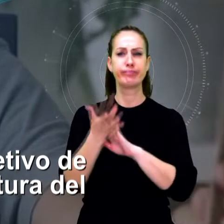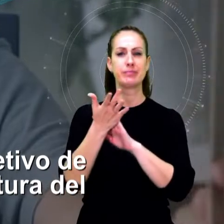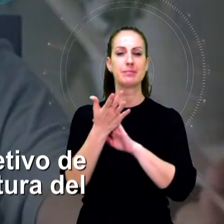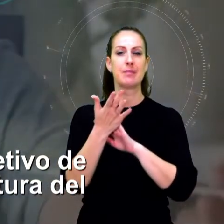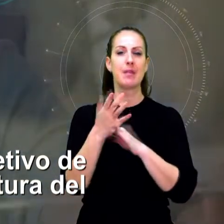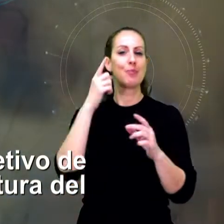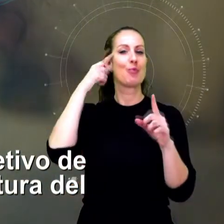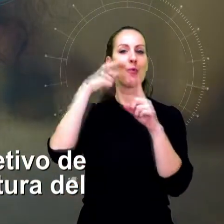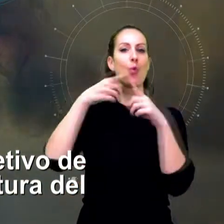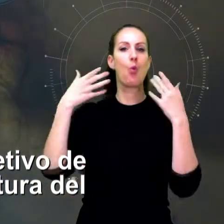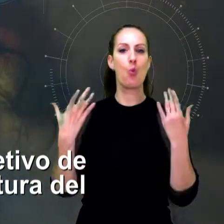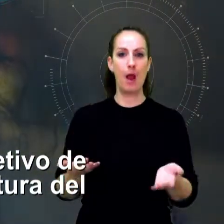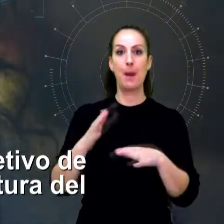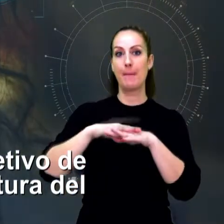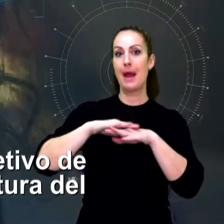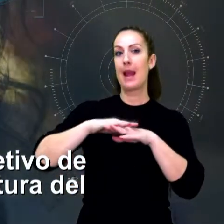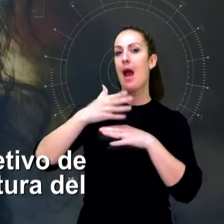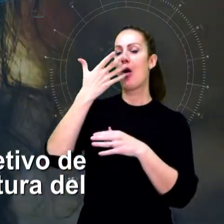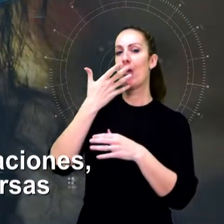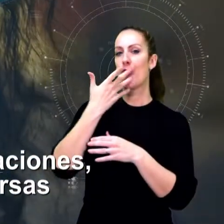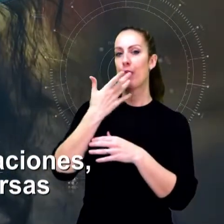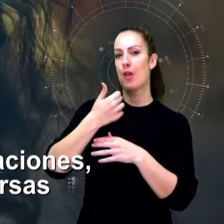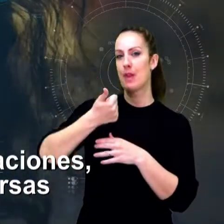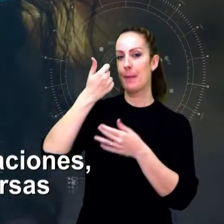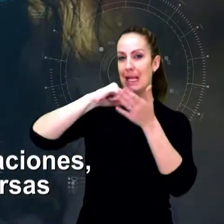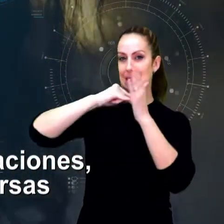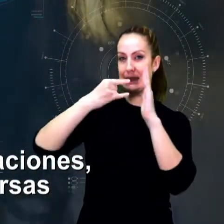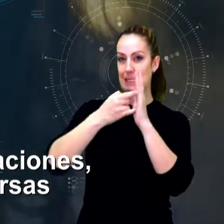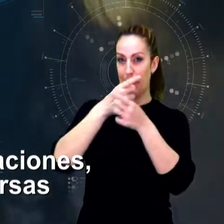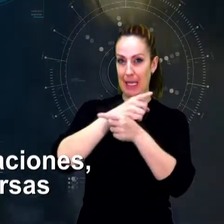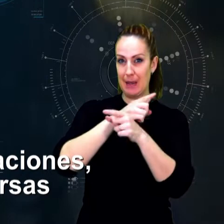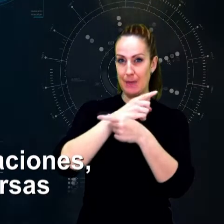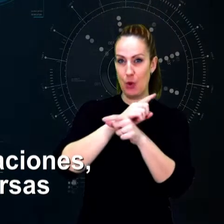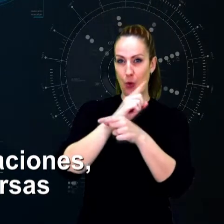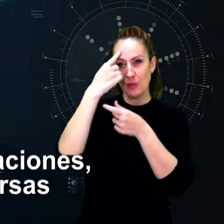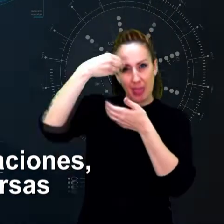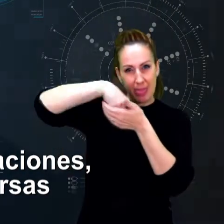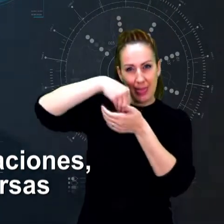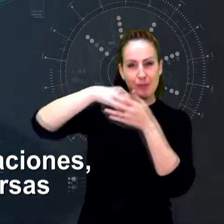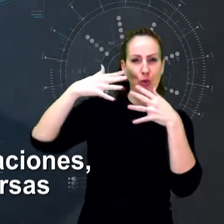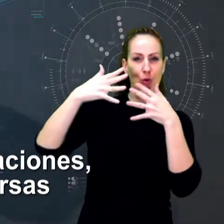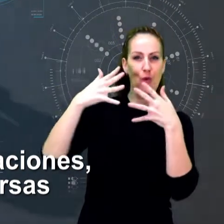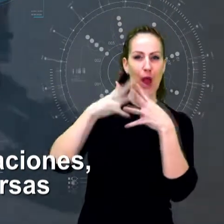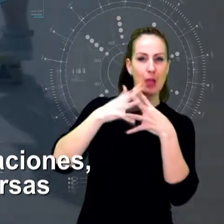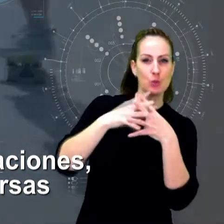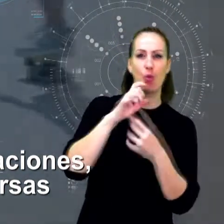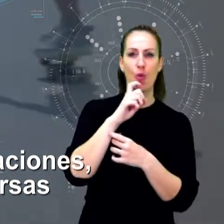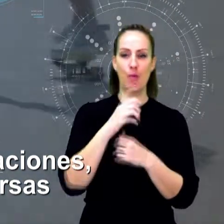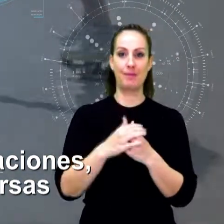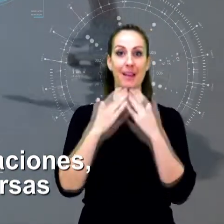con el objetivo de comprender el funcionamiento y la estructura del sistema nervioso desde distintas aproximaciones,